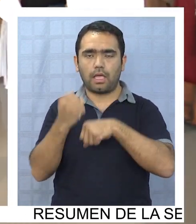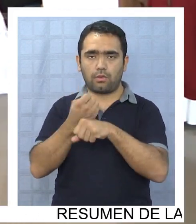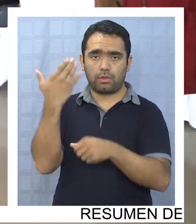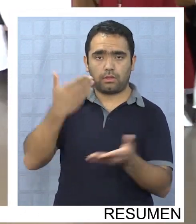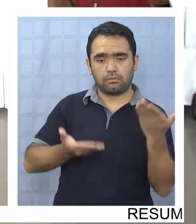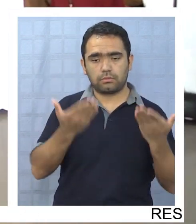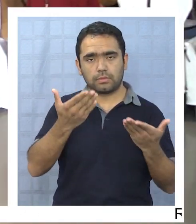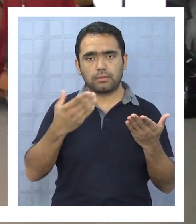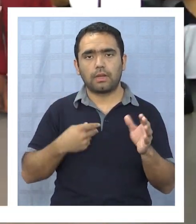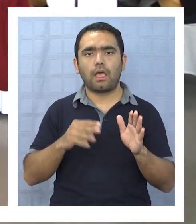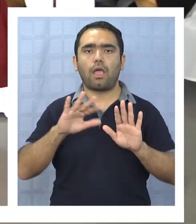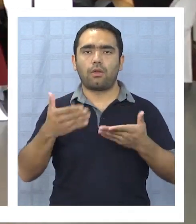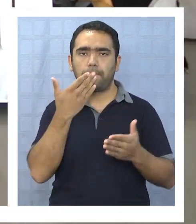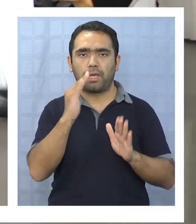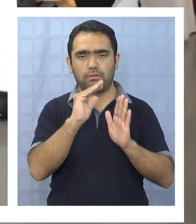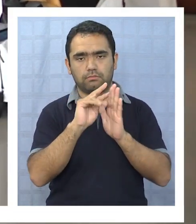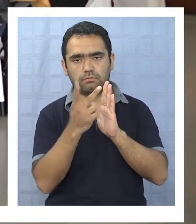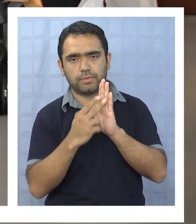anteriores.